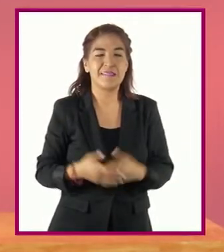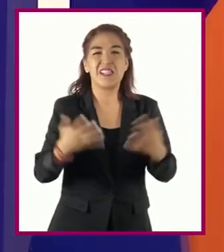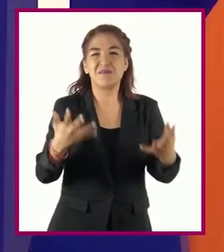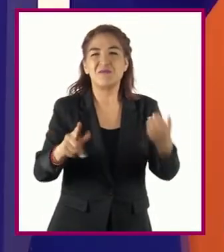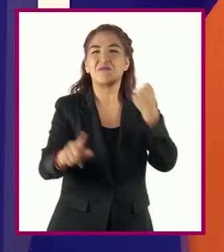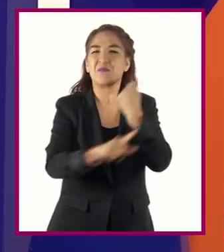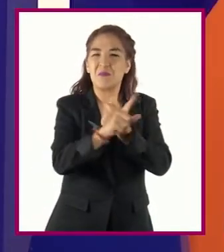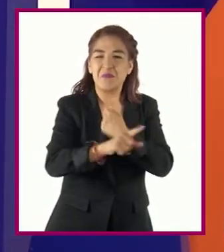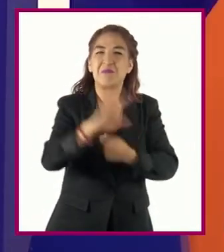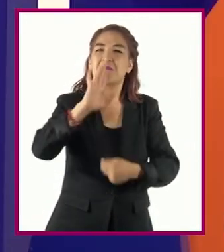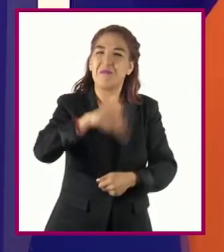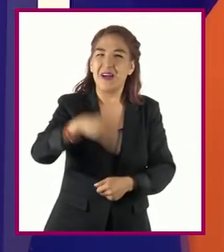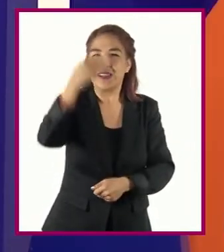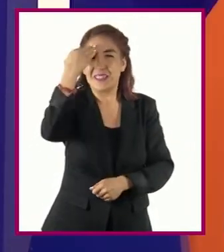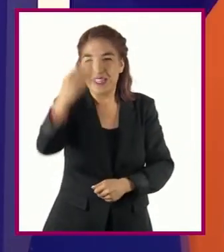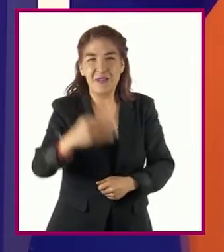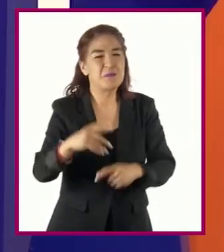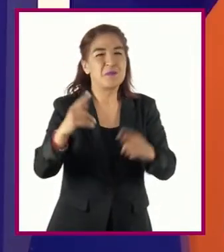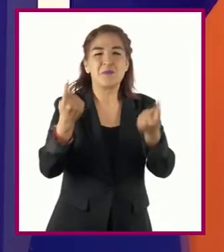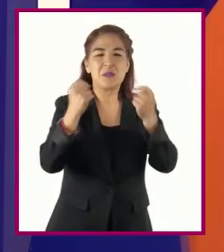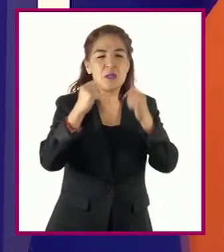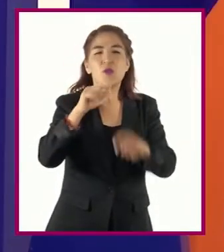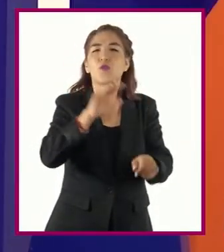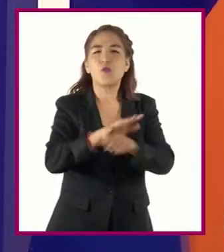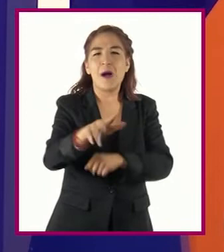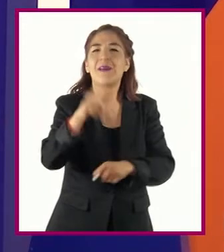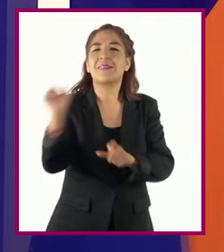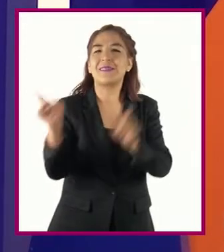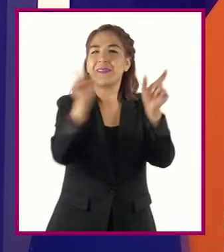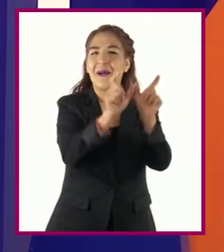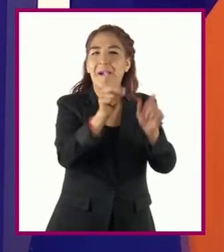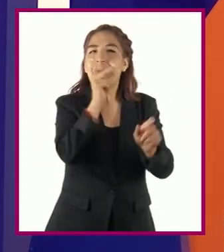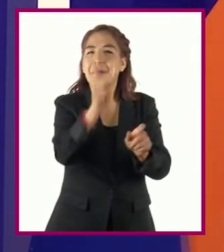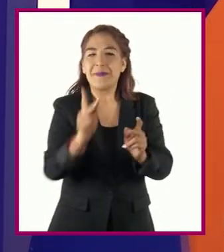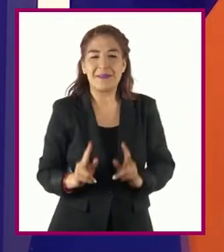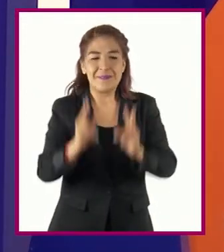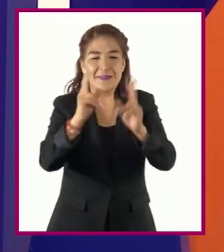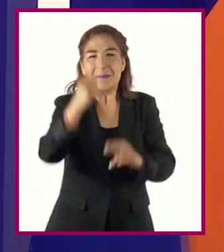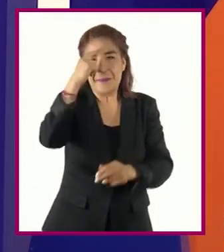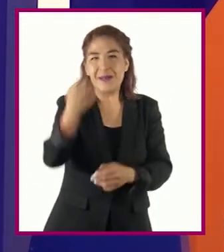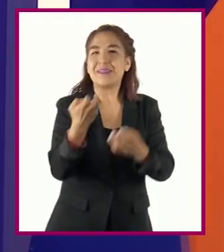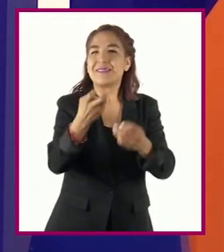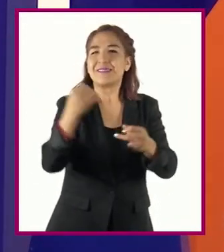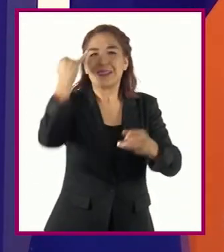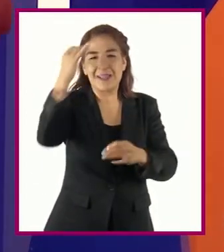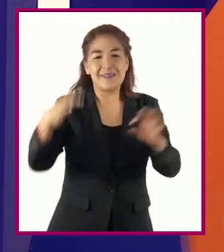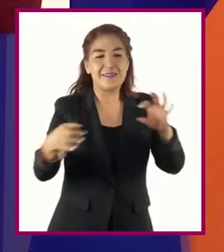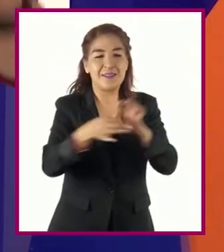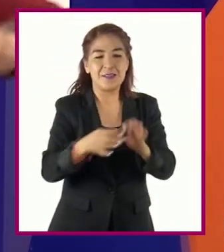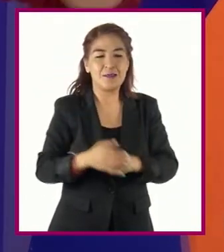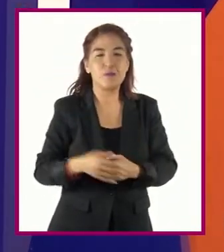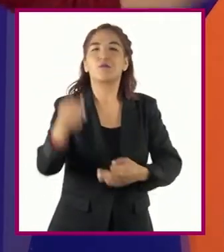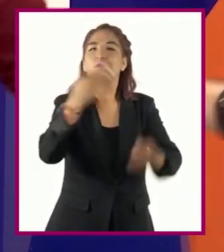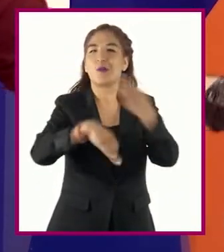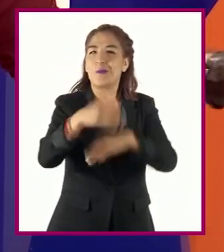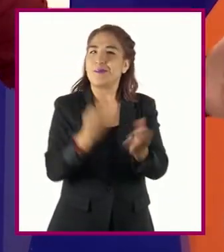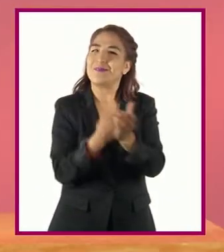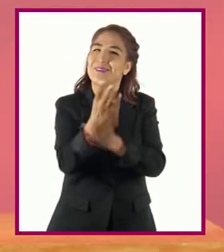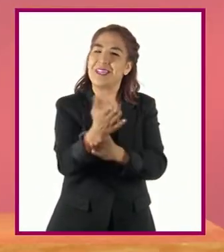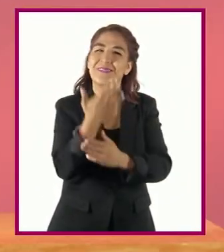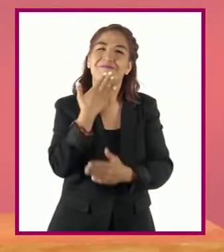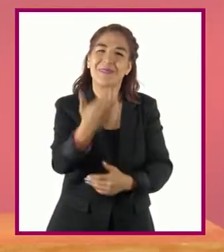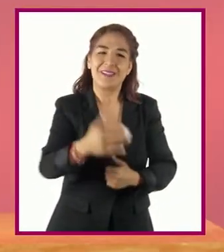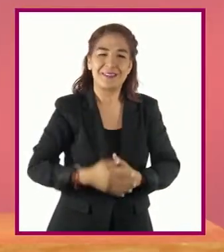momentos. Tengo en mente una frase muy significativa que puede contrastar con esa idea. Todos salimos adelante.